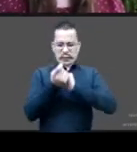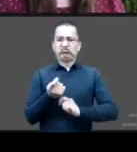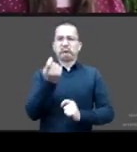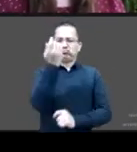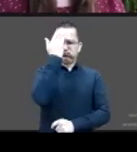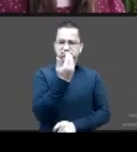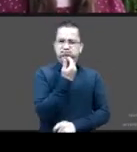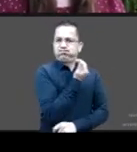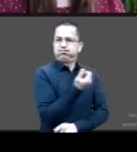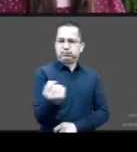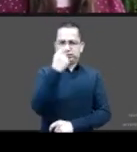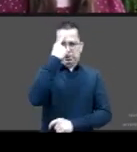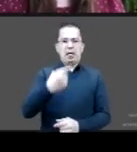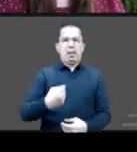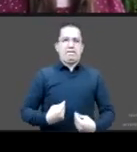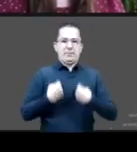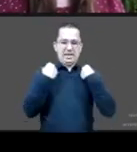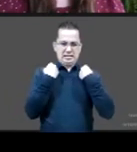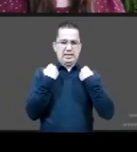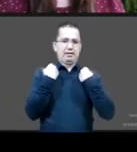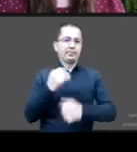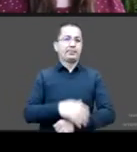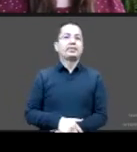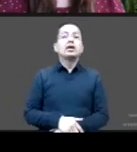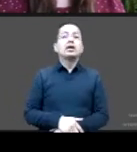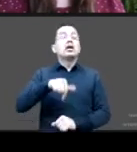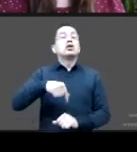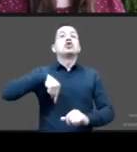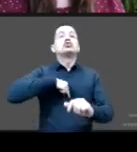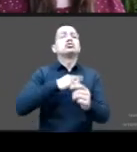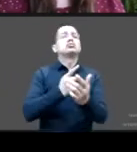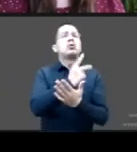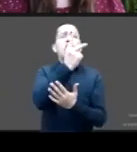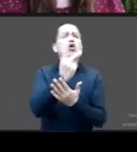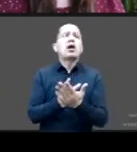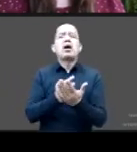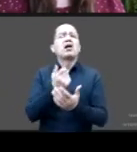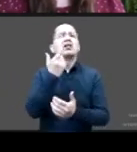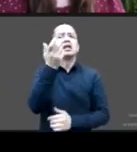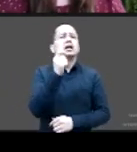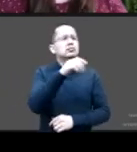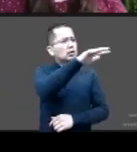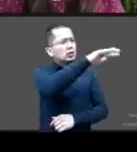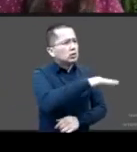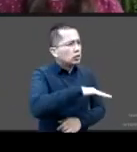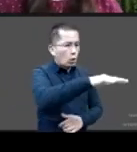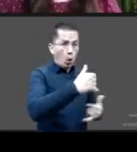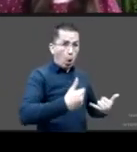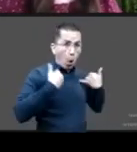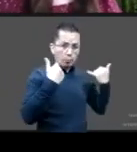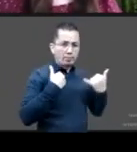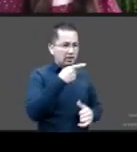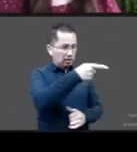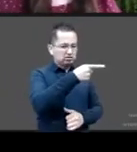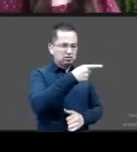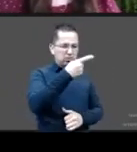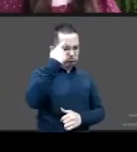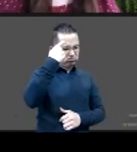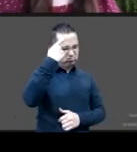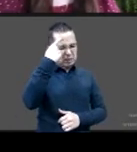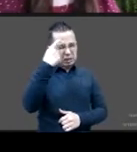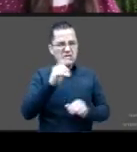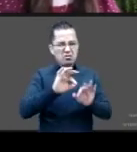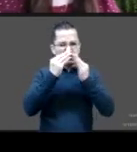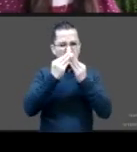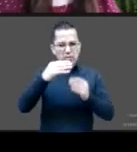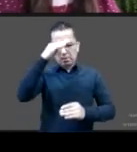más coloquiales que el programa lo que logra es cambiar al joven su chip como dicen ellos porque después de